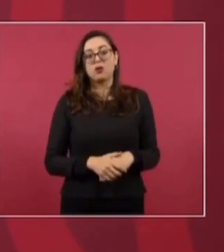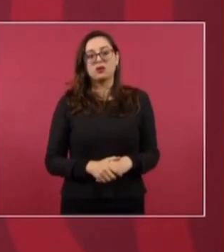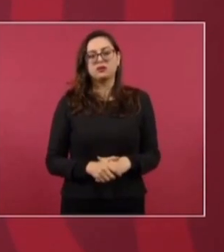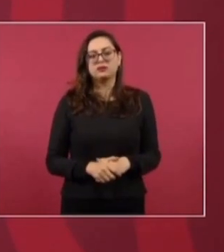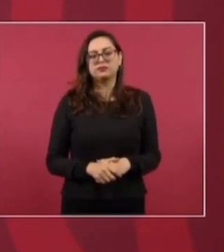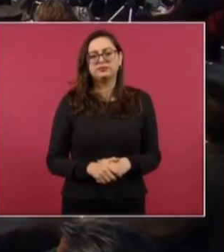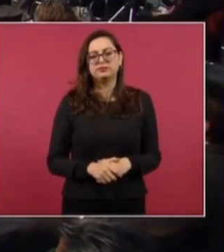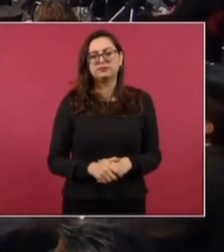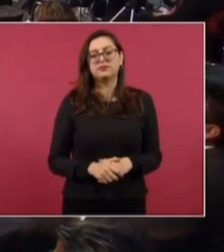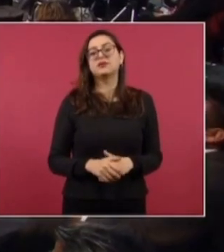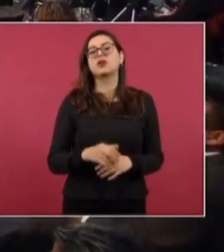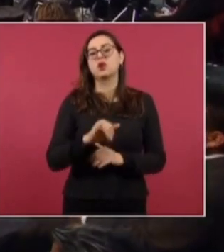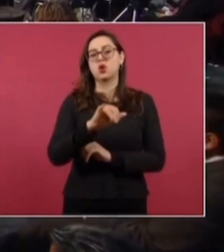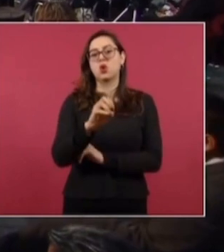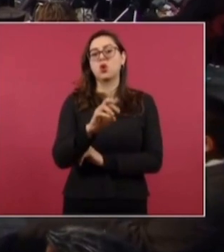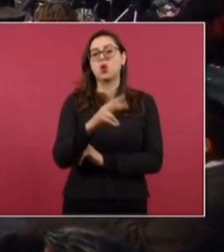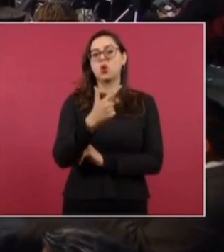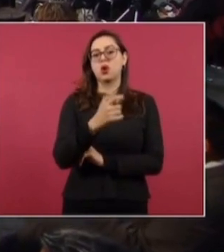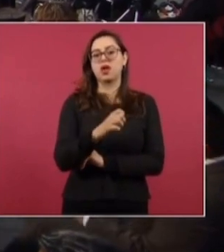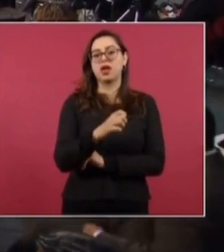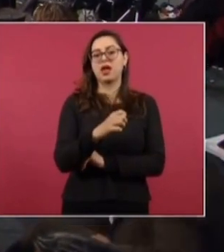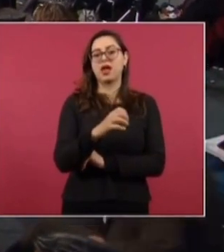Jorge Ramos